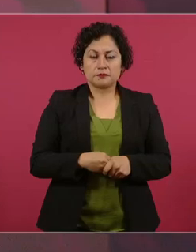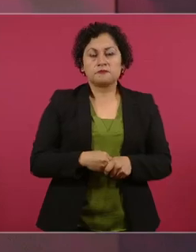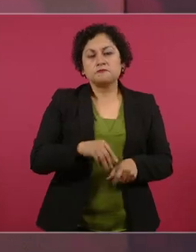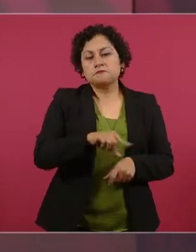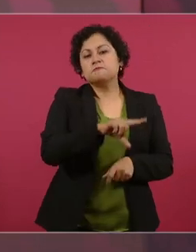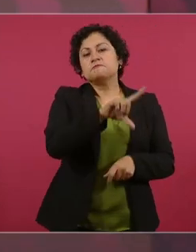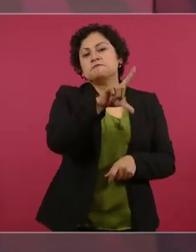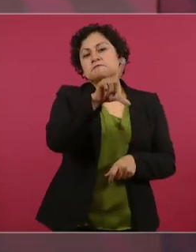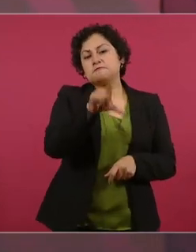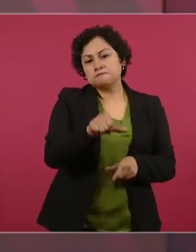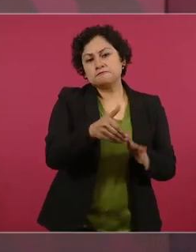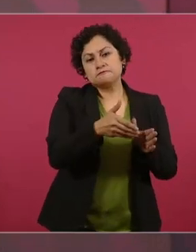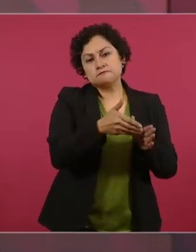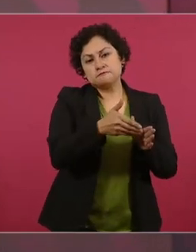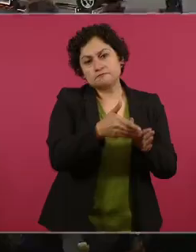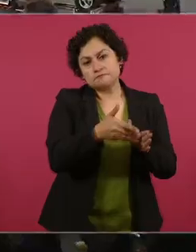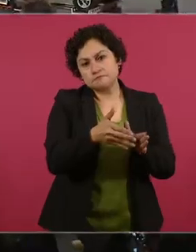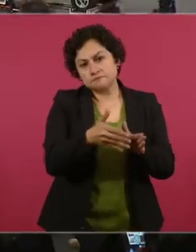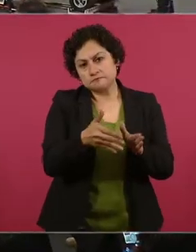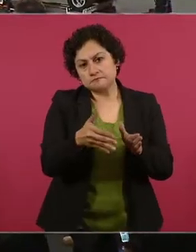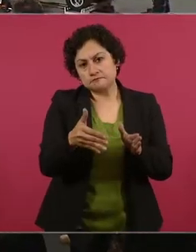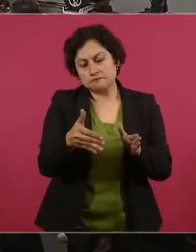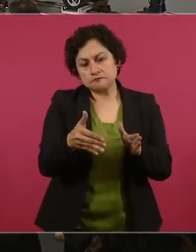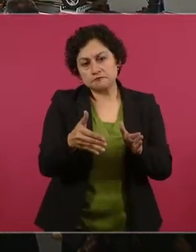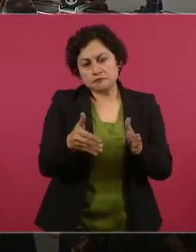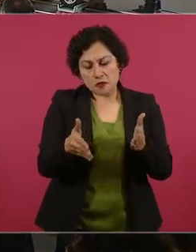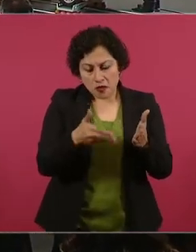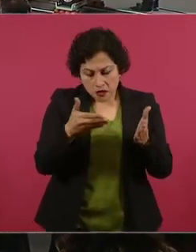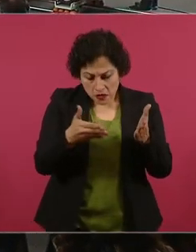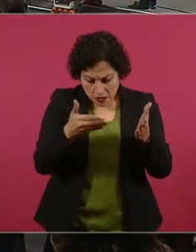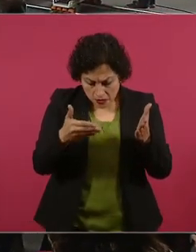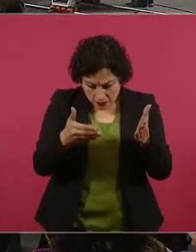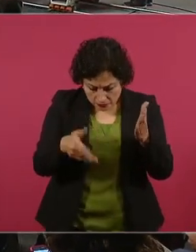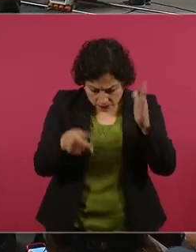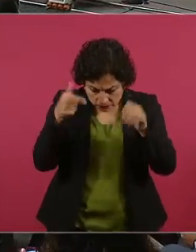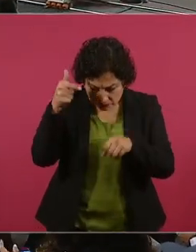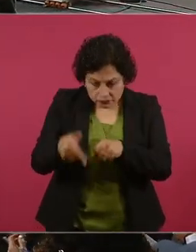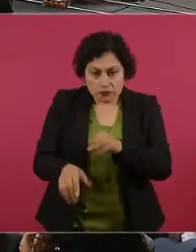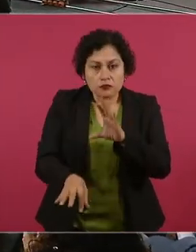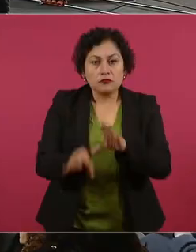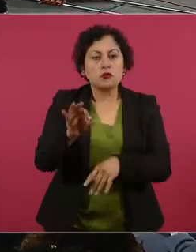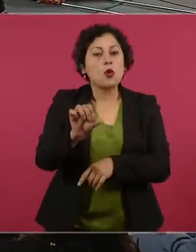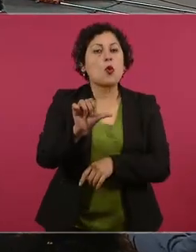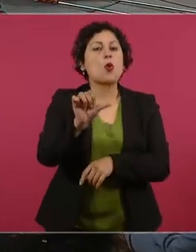Luego me encuentro otro documento